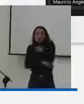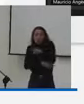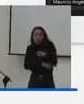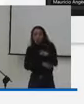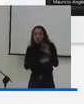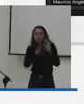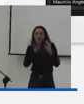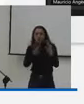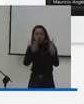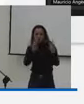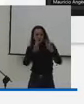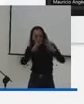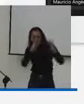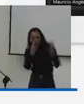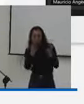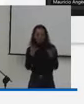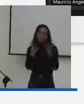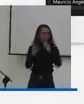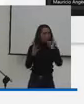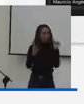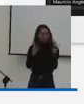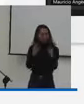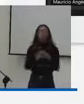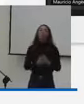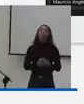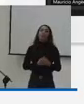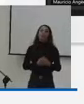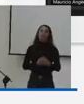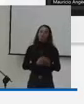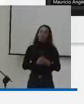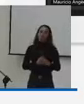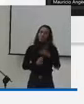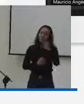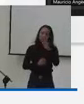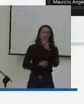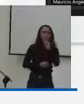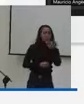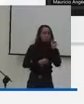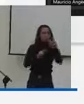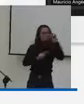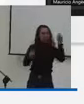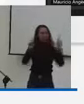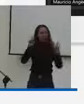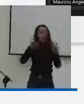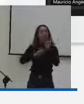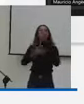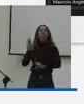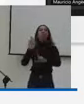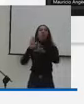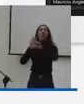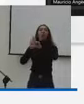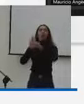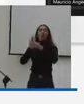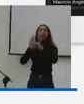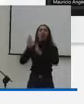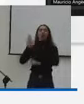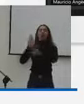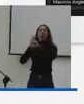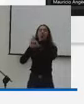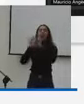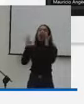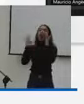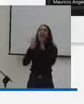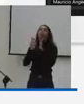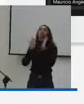congresistas hasta donde puede que sea posible que la ley no sea una ley estrictamente para el